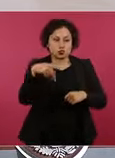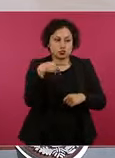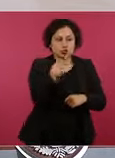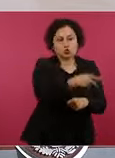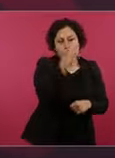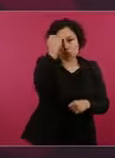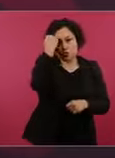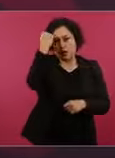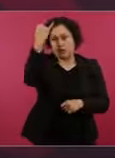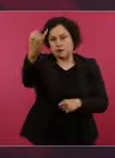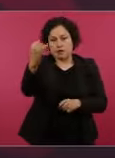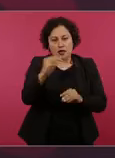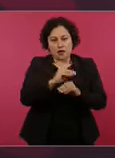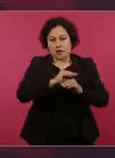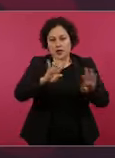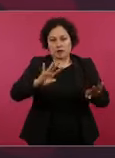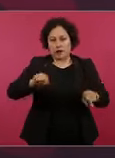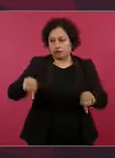porque tenemos diferencias,